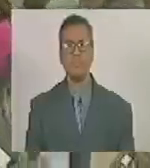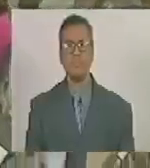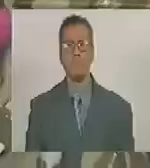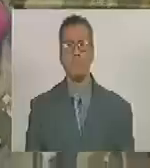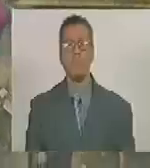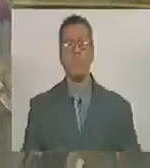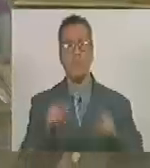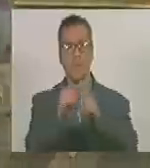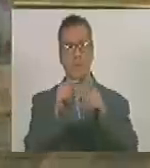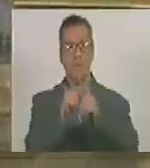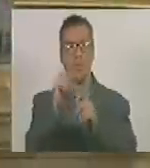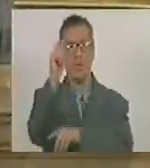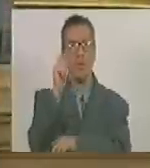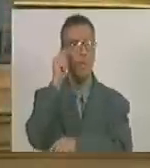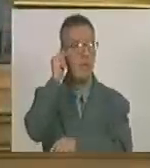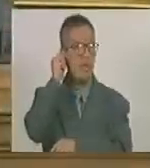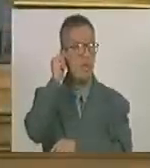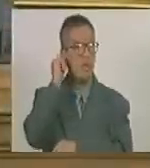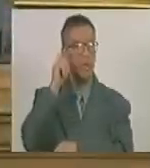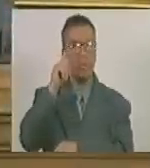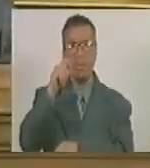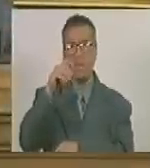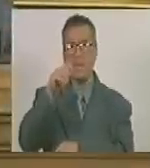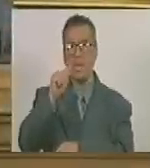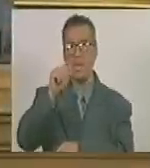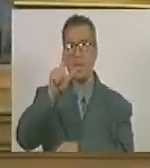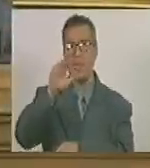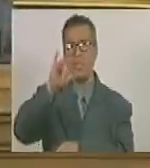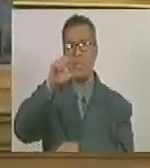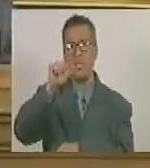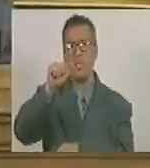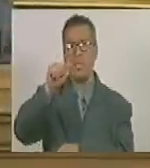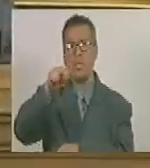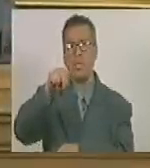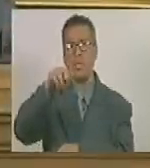Déjame darle la palabra a la diputada Carliana Arrieschi.